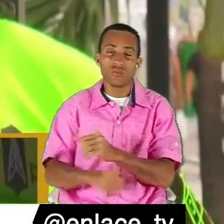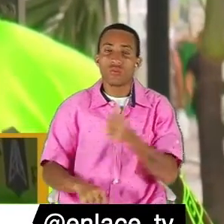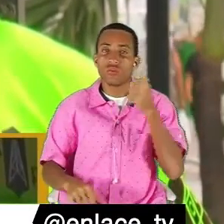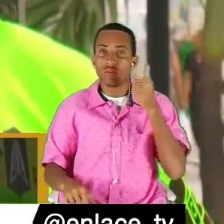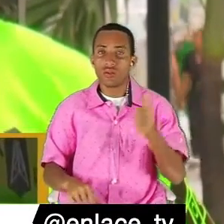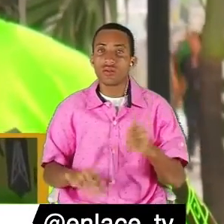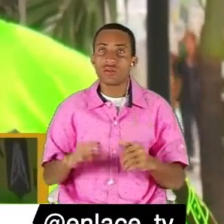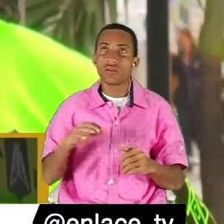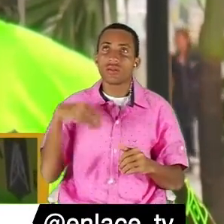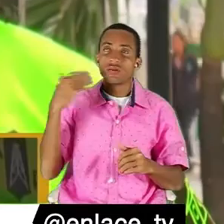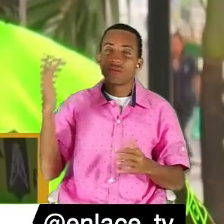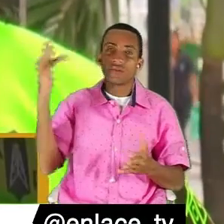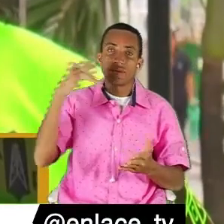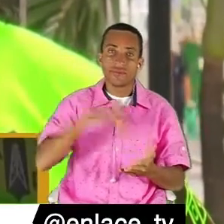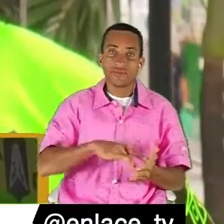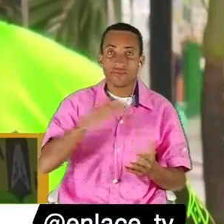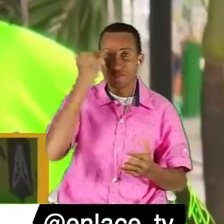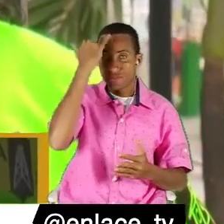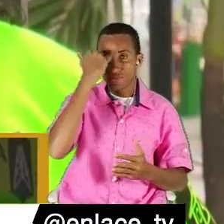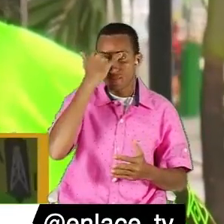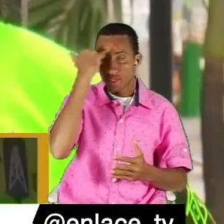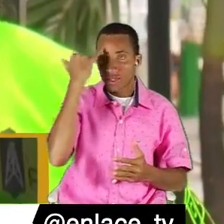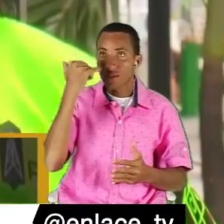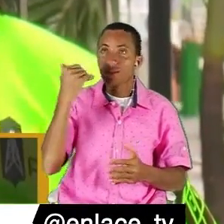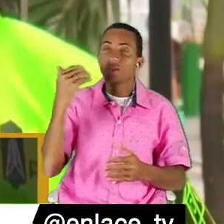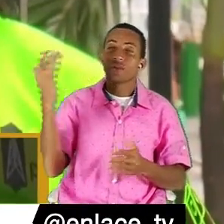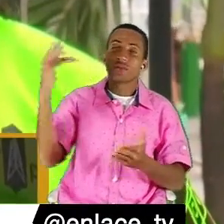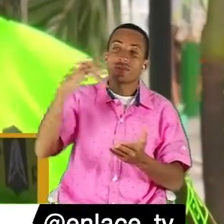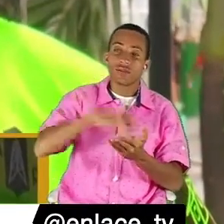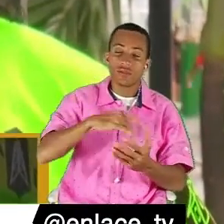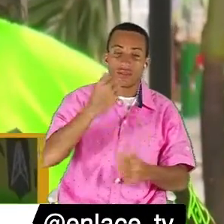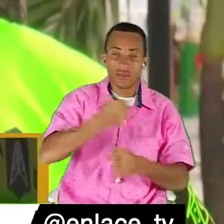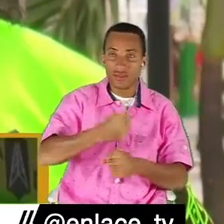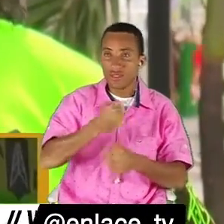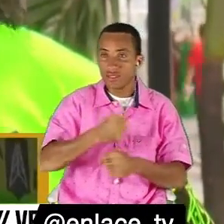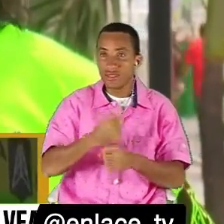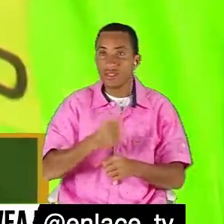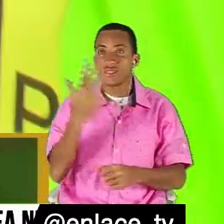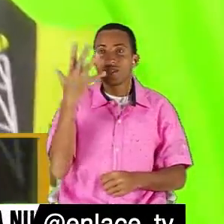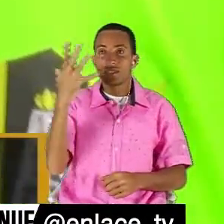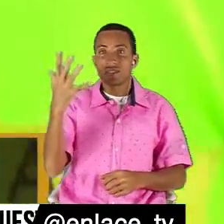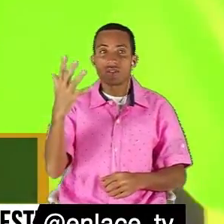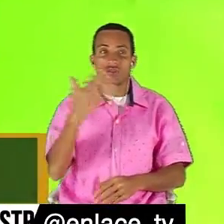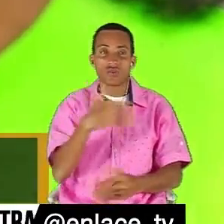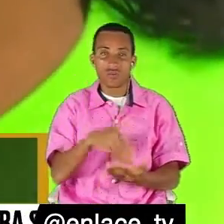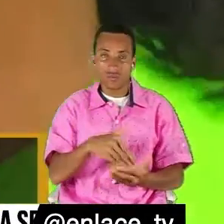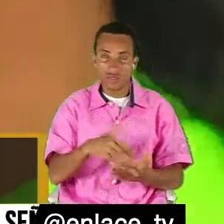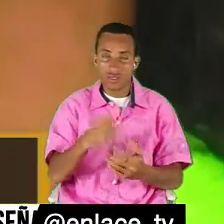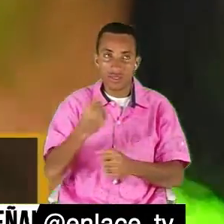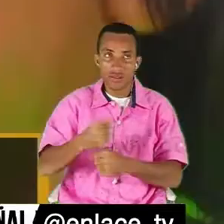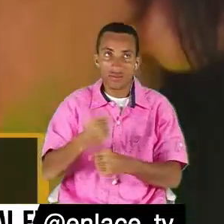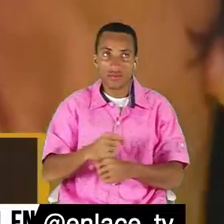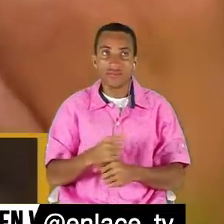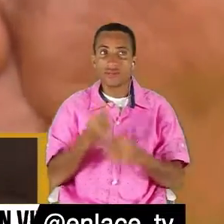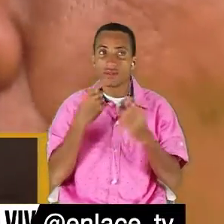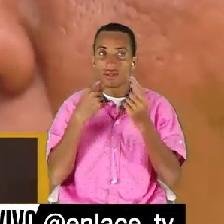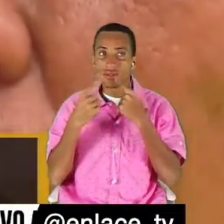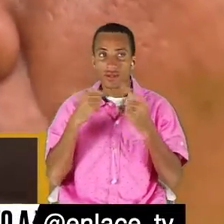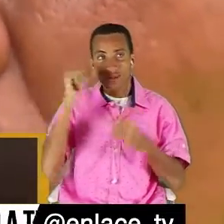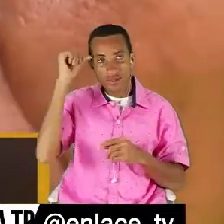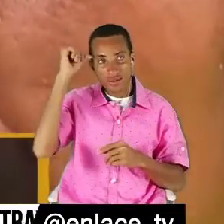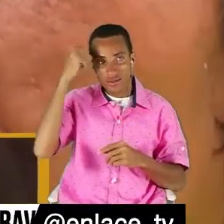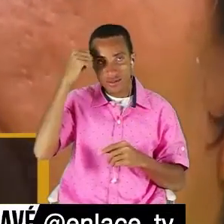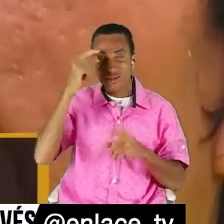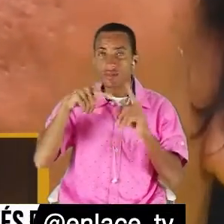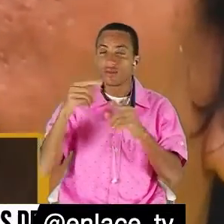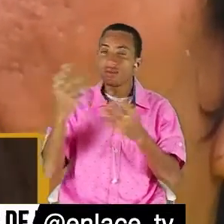llegaron los italianos y llegaron 5.000 trabajadores de todo el país y se veía buen fútbol en la Floresta. Recuerda en diálogo con Enlace Noticias a sus